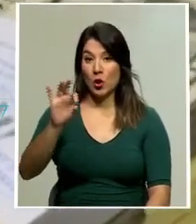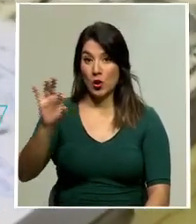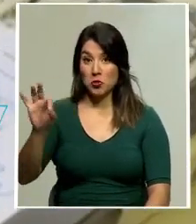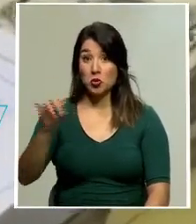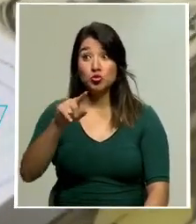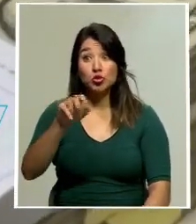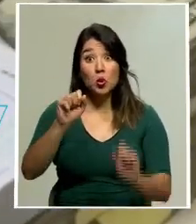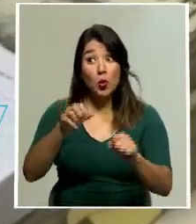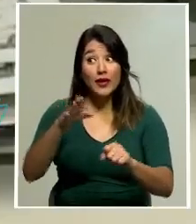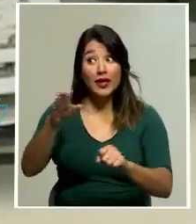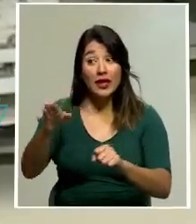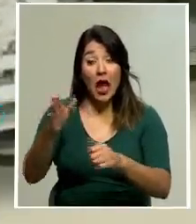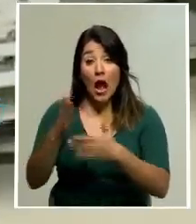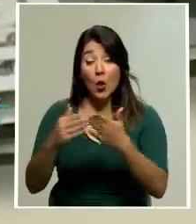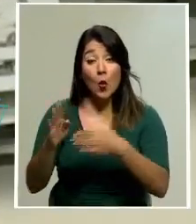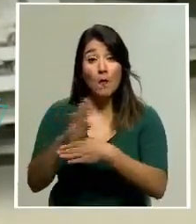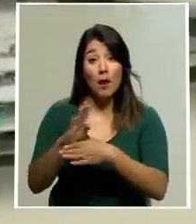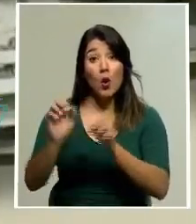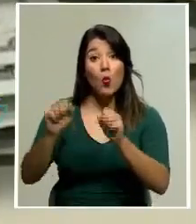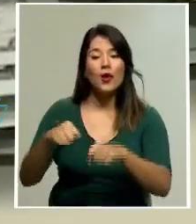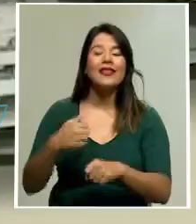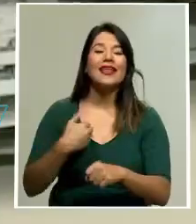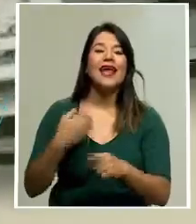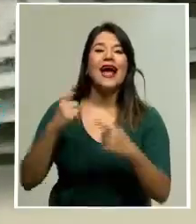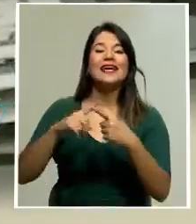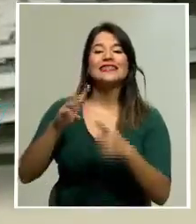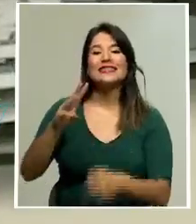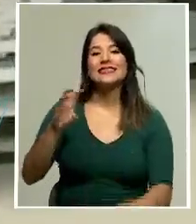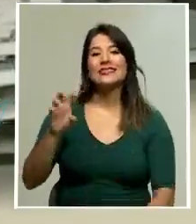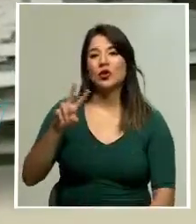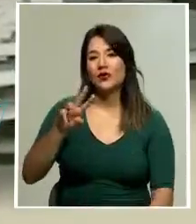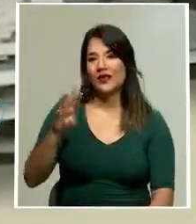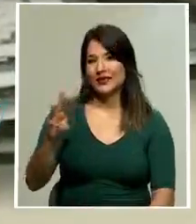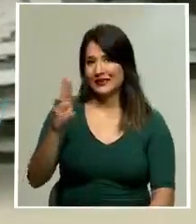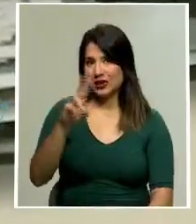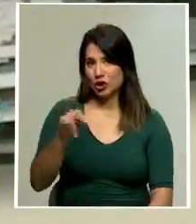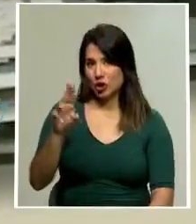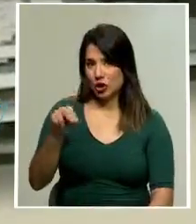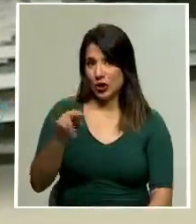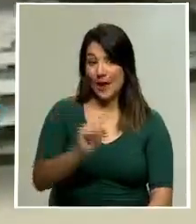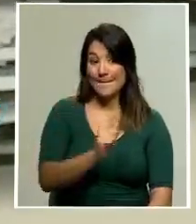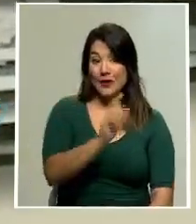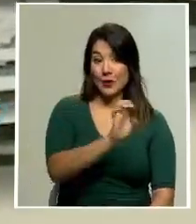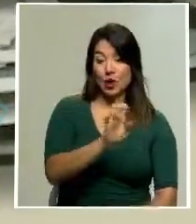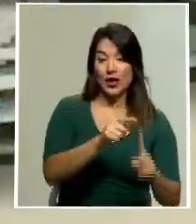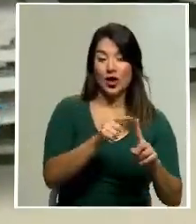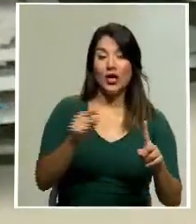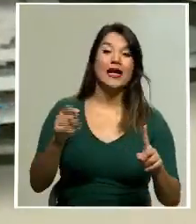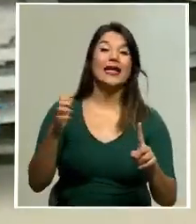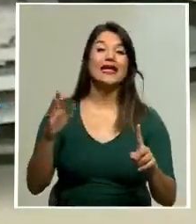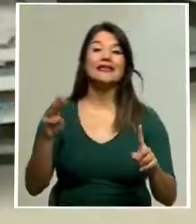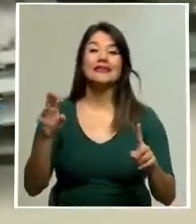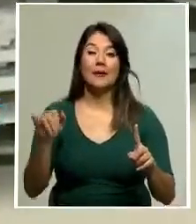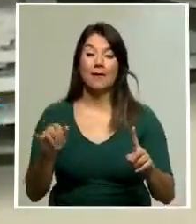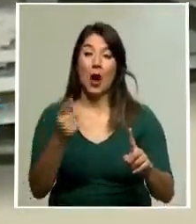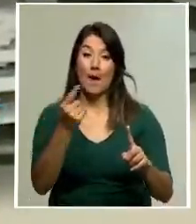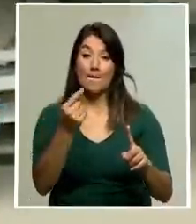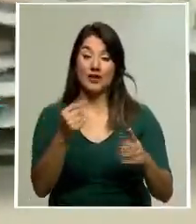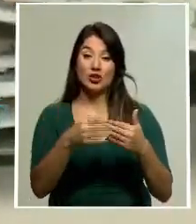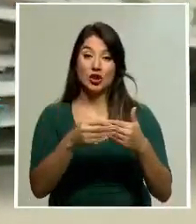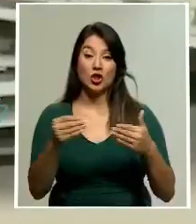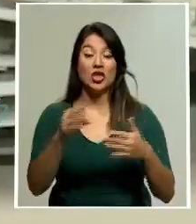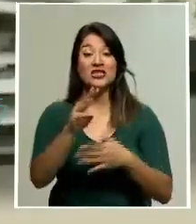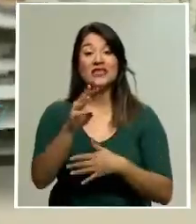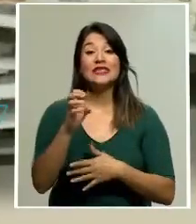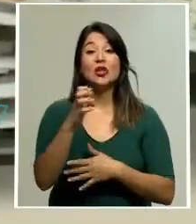puede encontrar hasta en 626 colones. Desde el 1 de enero hasta el 15 de mayo, el tipo de cambio se había ubicado en